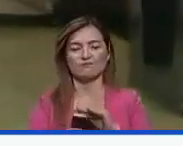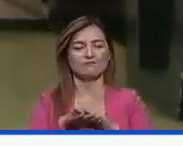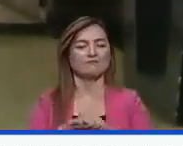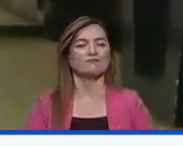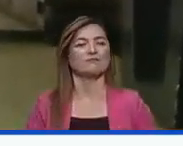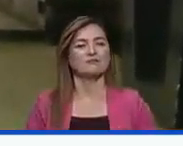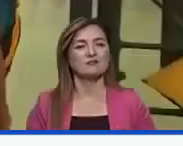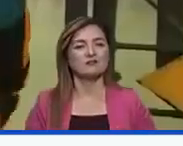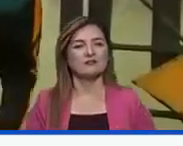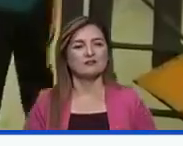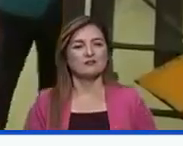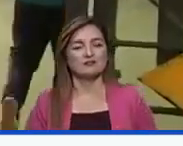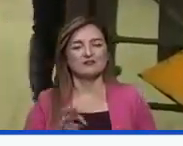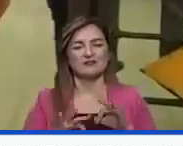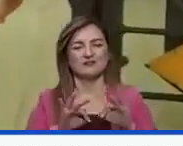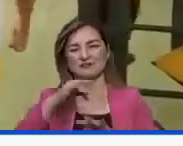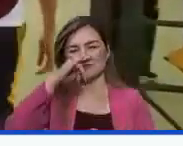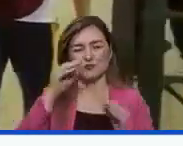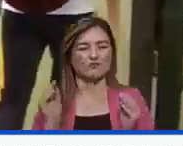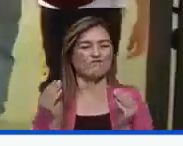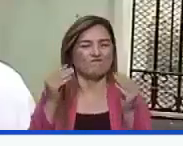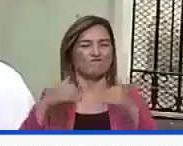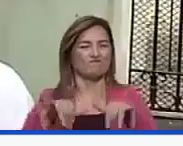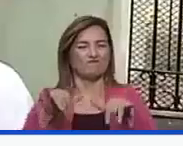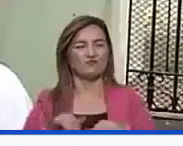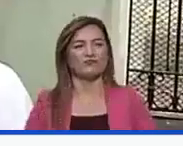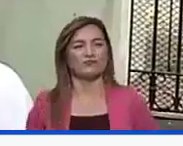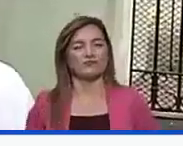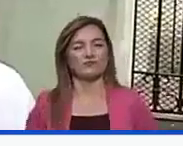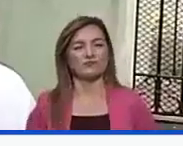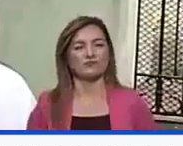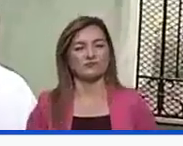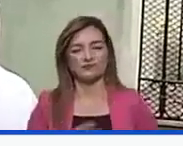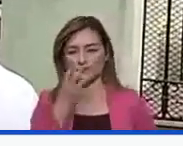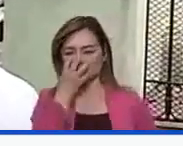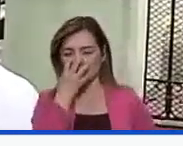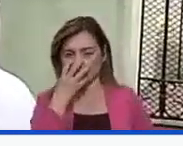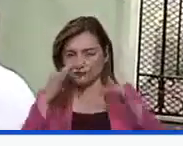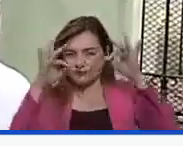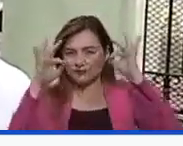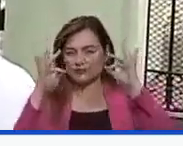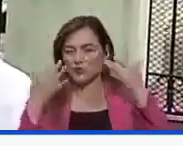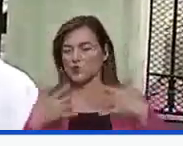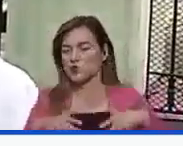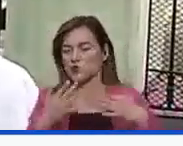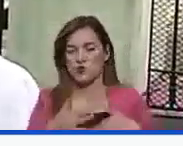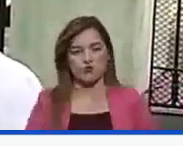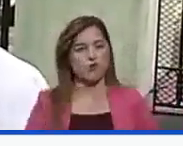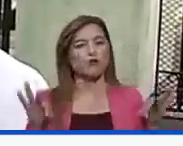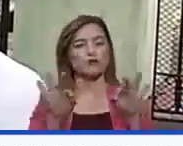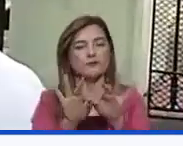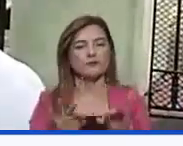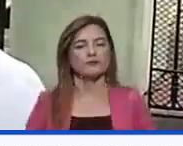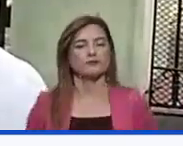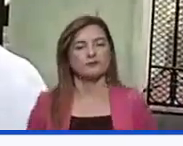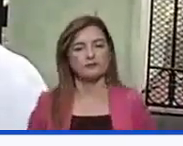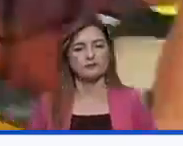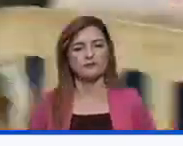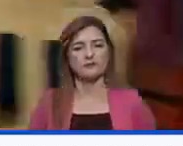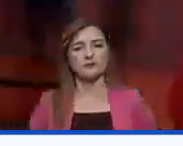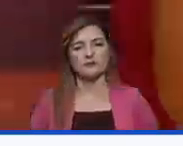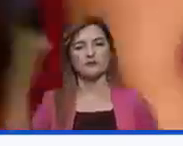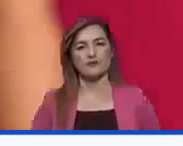permitido. Los contagios en niños y adolescentes continúan. El uso de la mascarilla sigue siendo indispensable para parar el